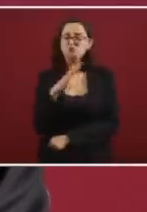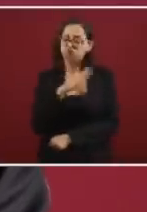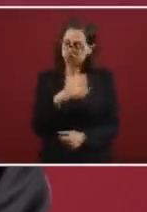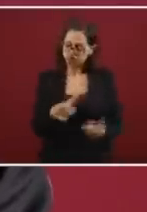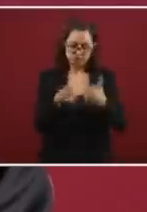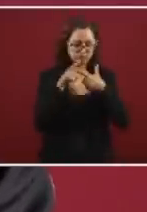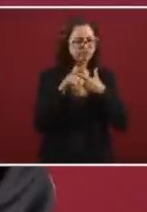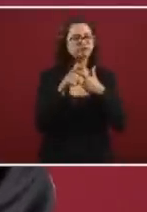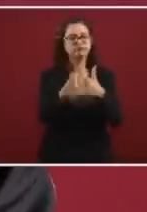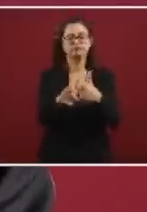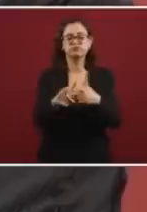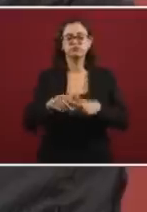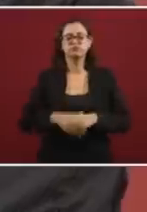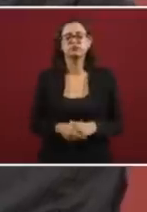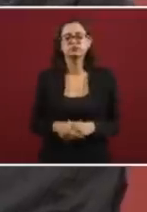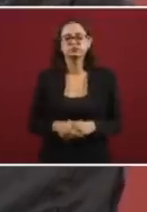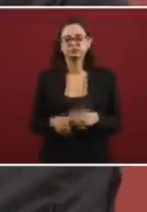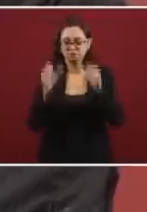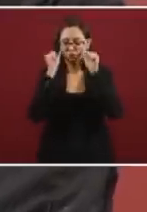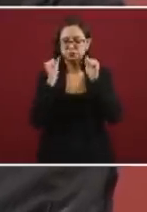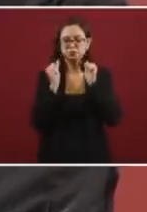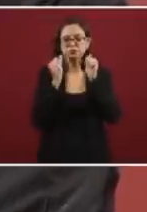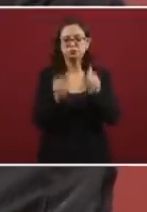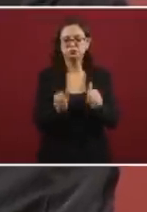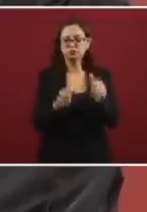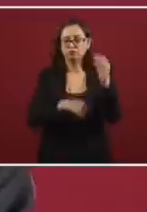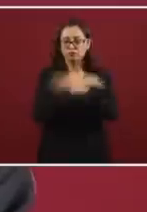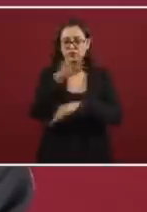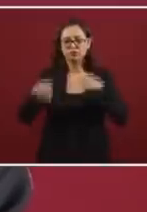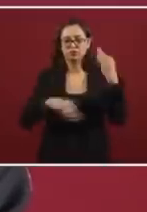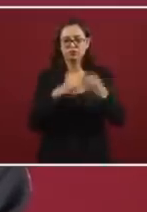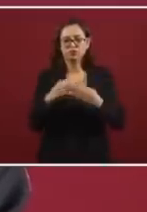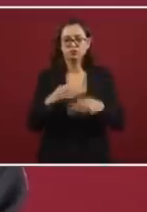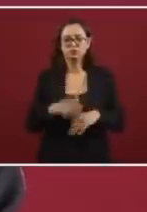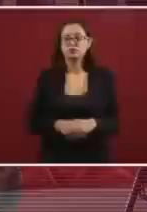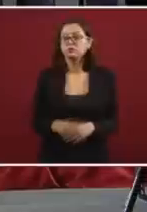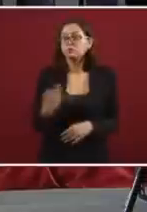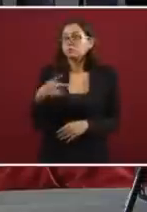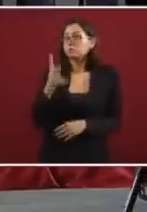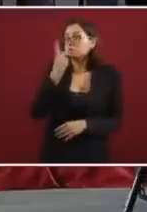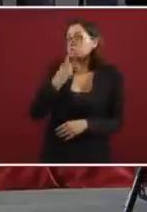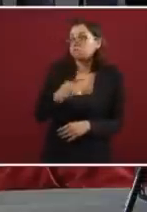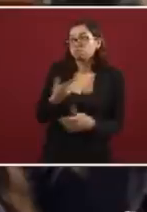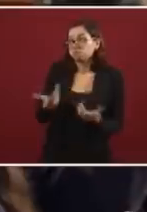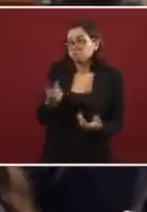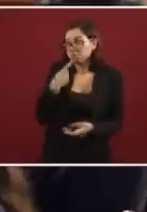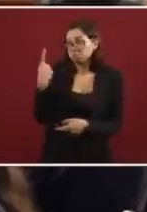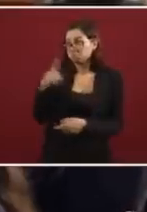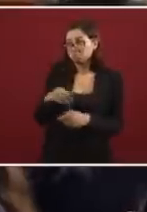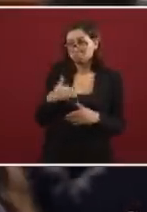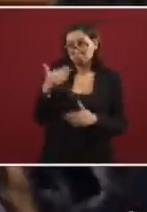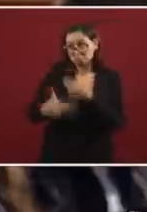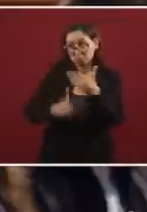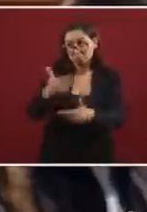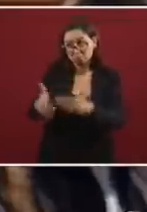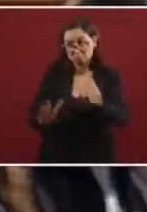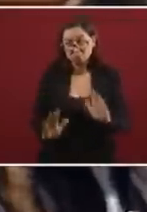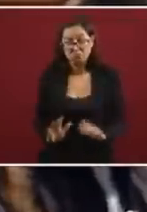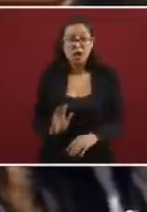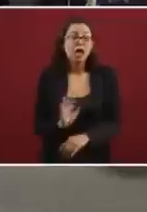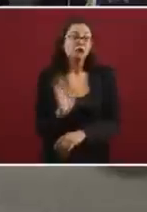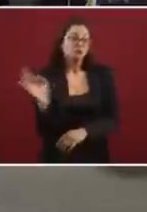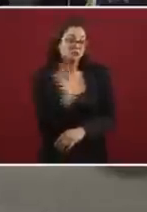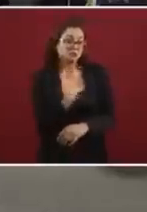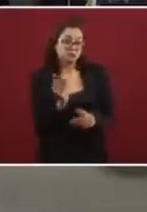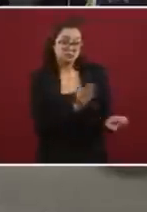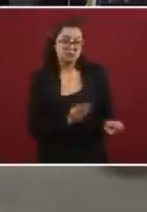curso y se atiende todo pero no sé sin que esta denuncia no ha avanzado hasta ahora a lo mejor está en la fiscalía